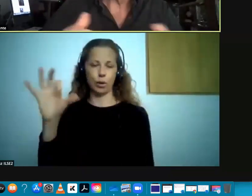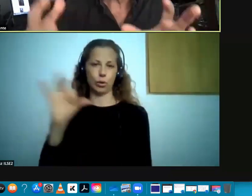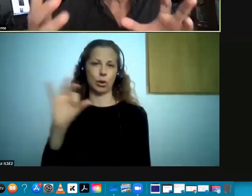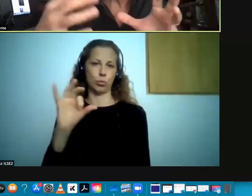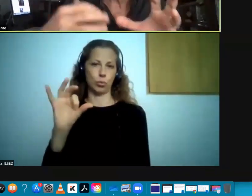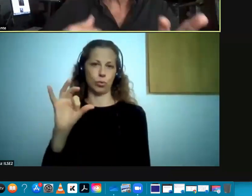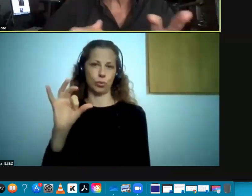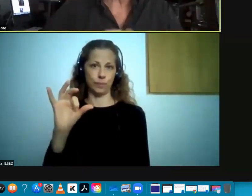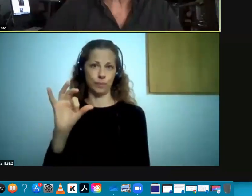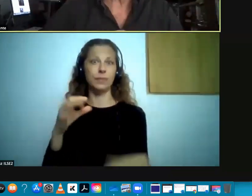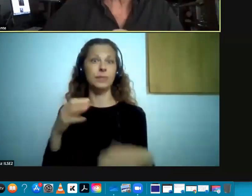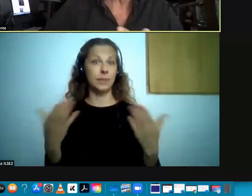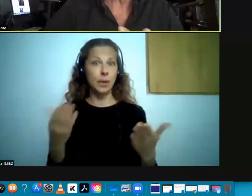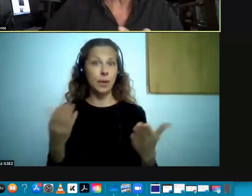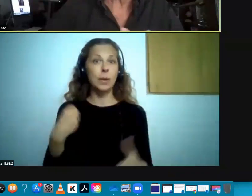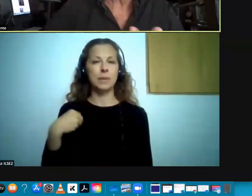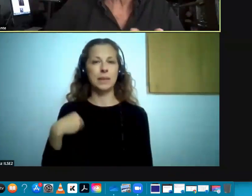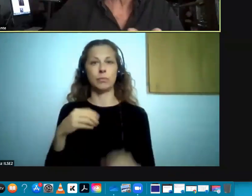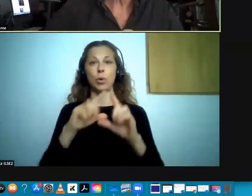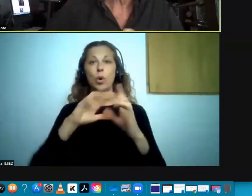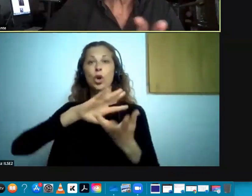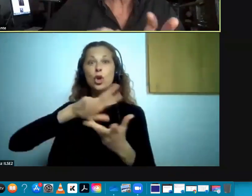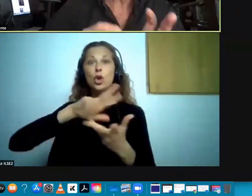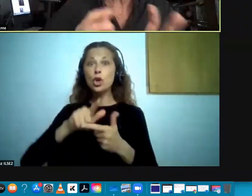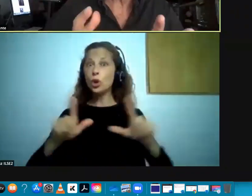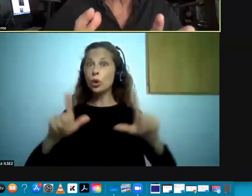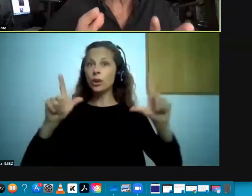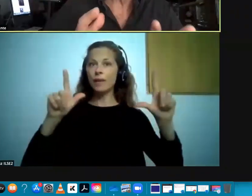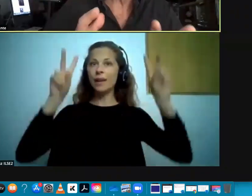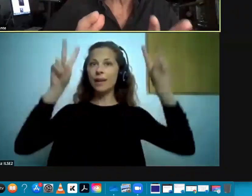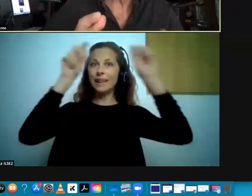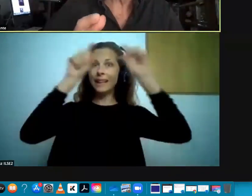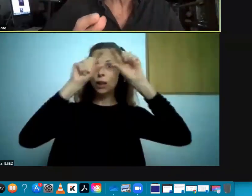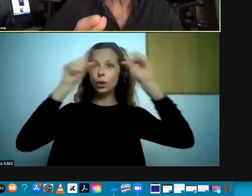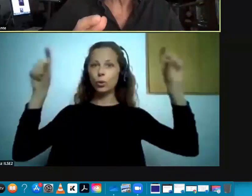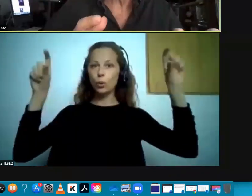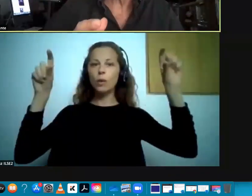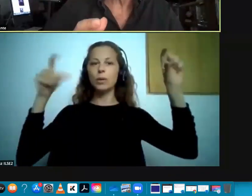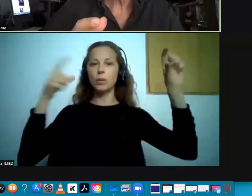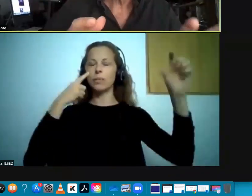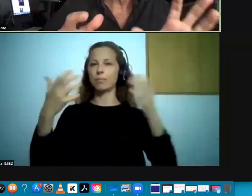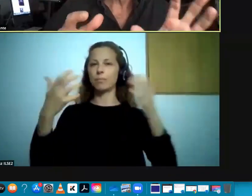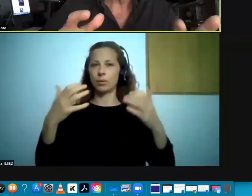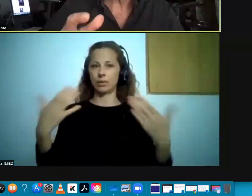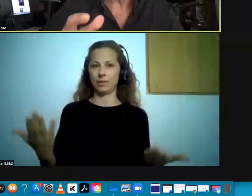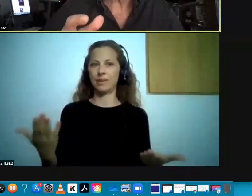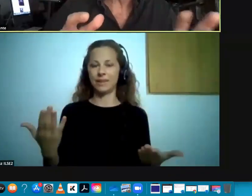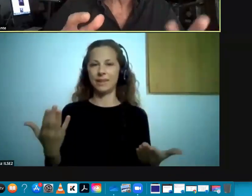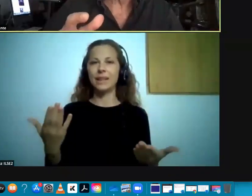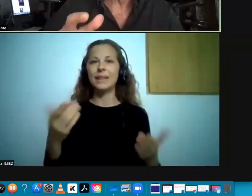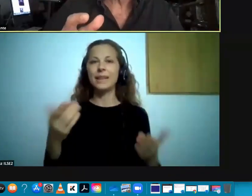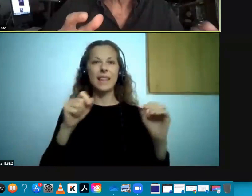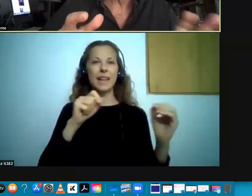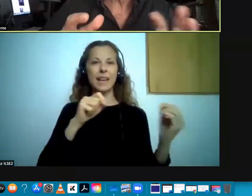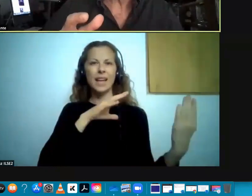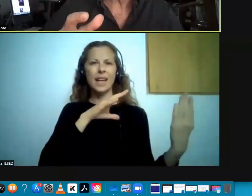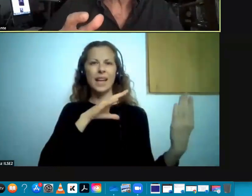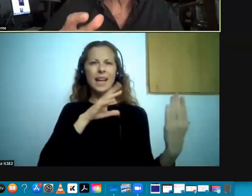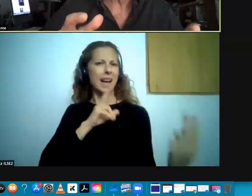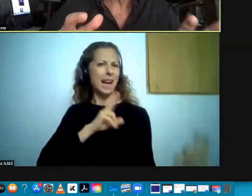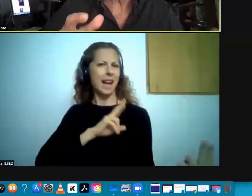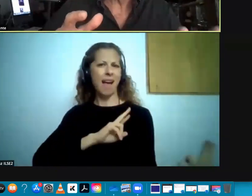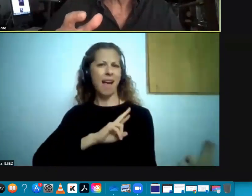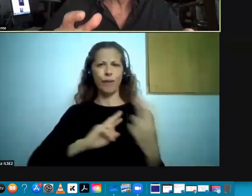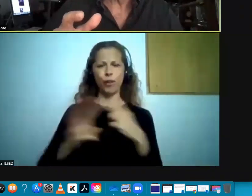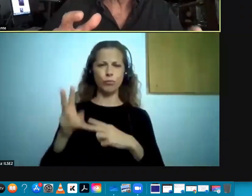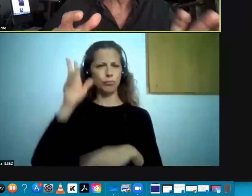cabo. Bueno, pues el titular de la noticia es muy significativo porque habla de la brutal reacción de una